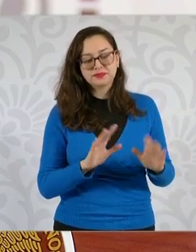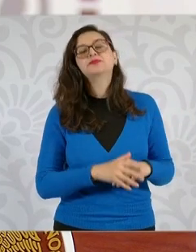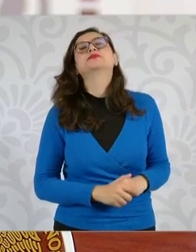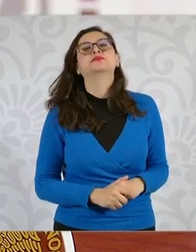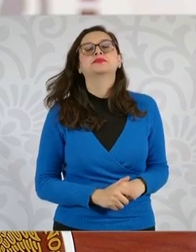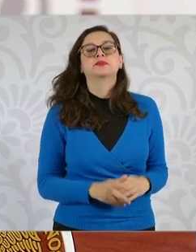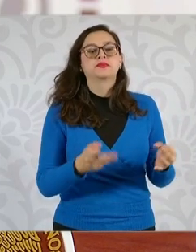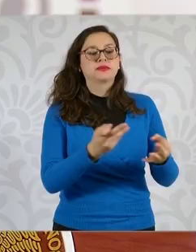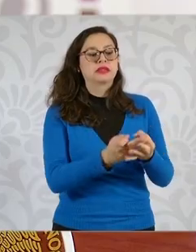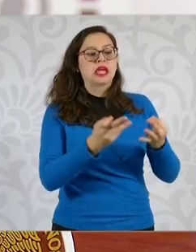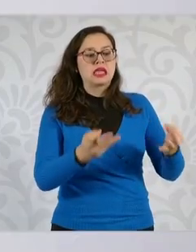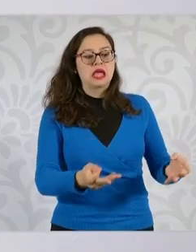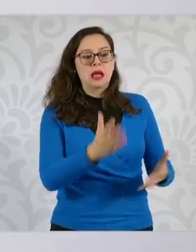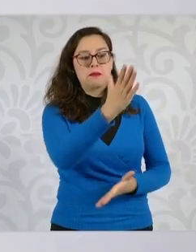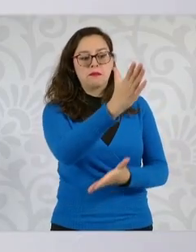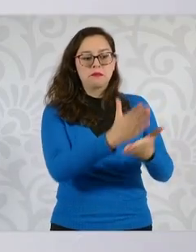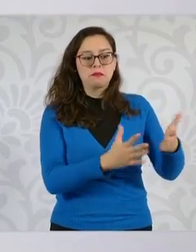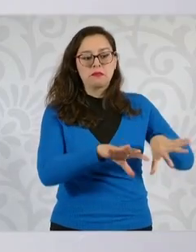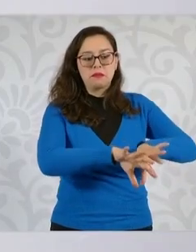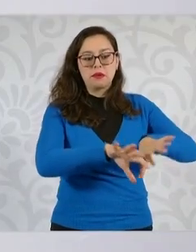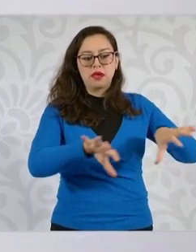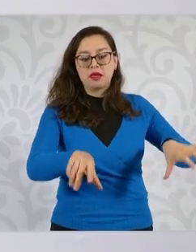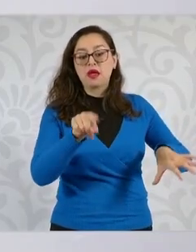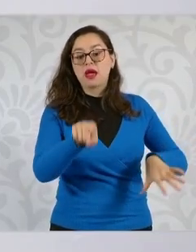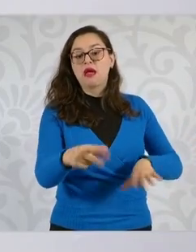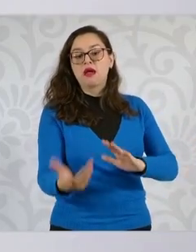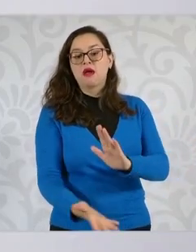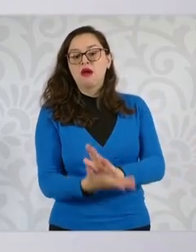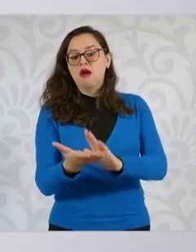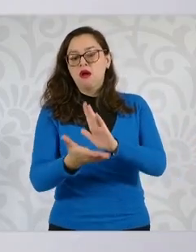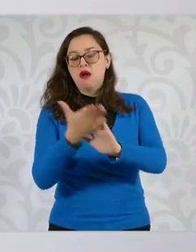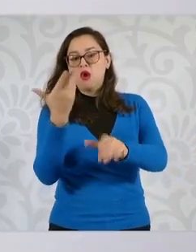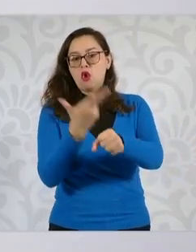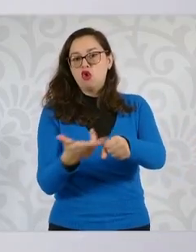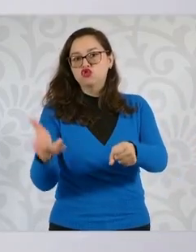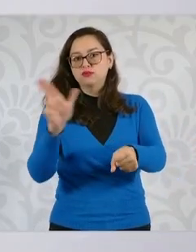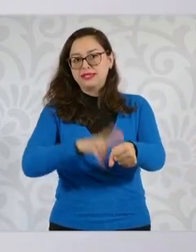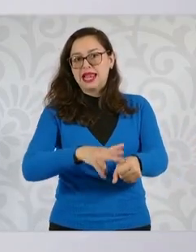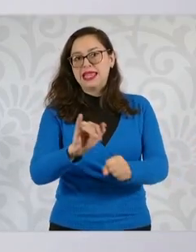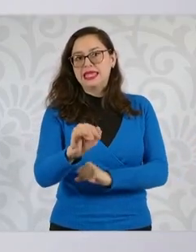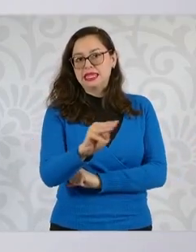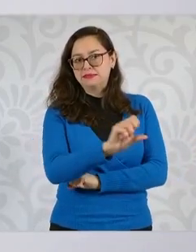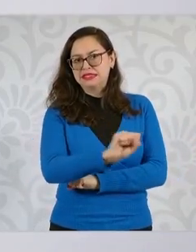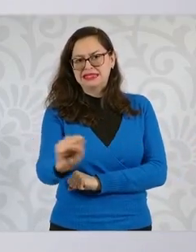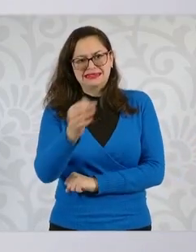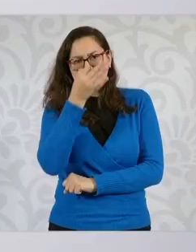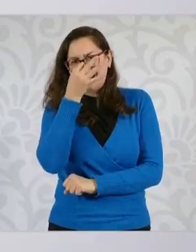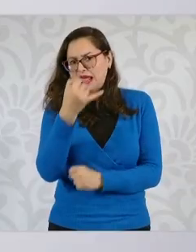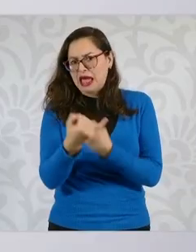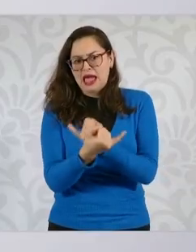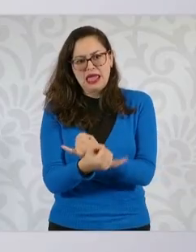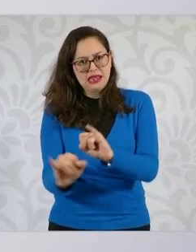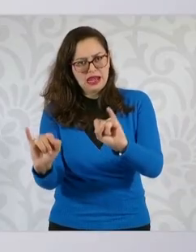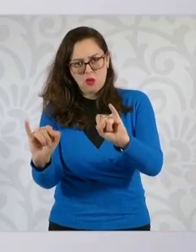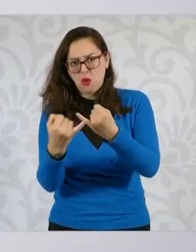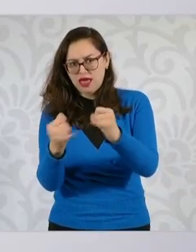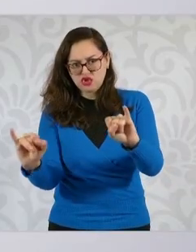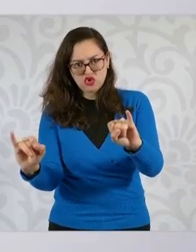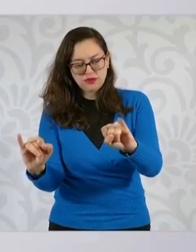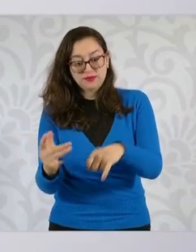ya va a terminar muy pronto lo vamos a ir a inaugurar en la otra parte son alrededor de 700